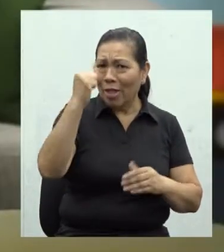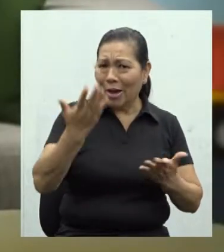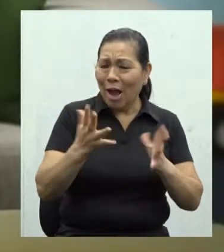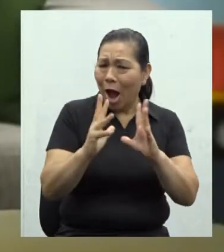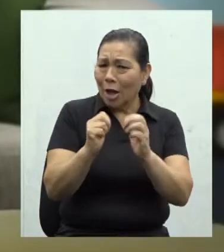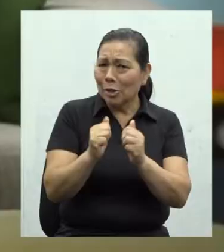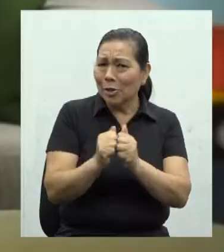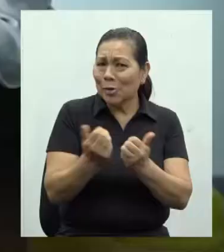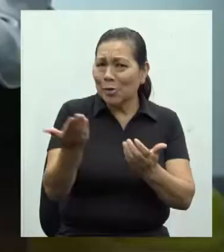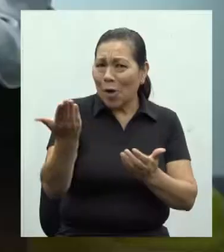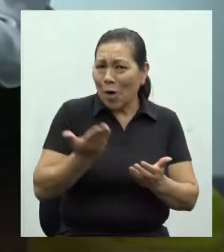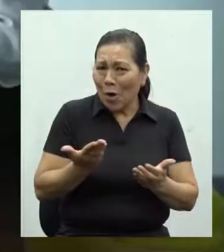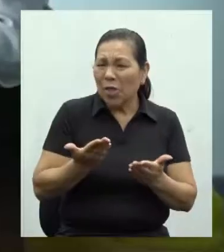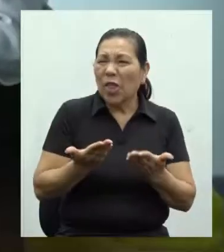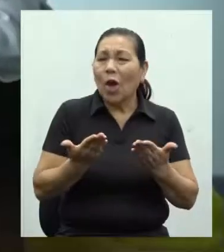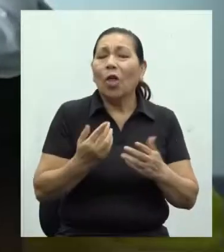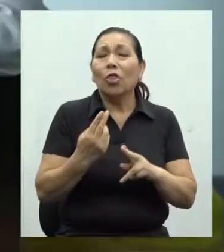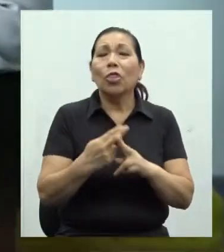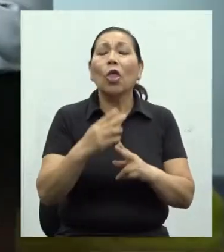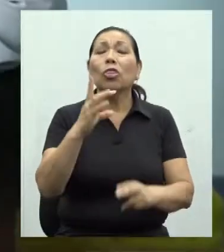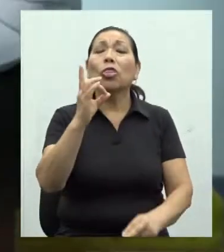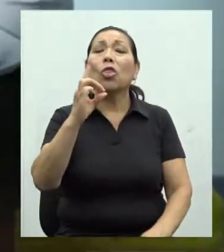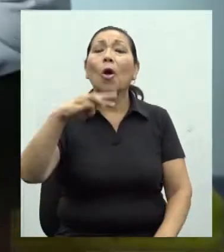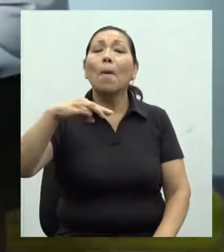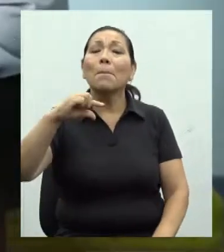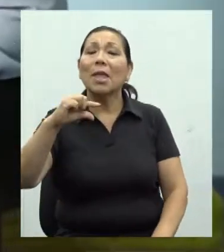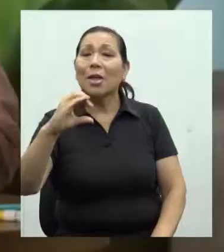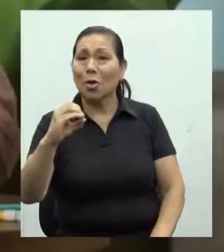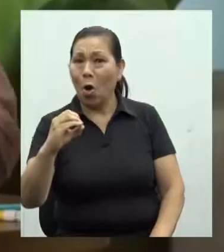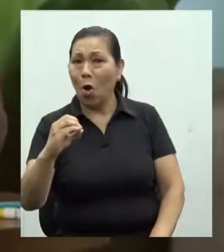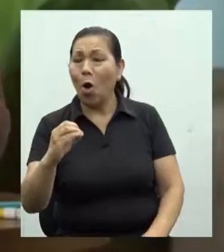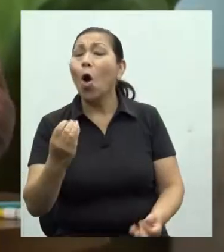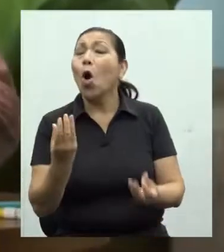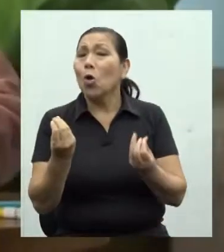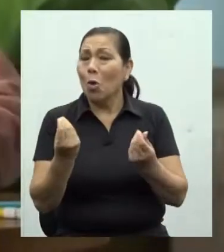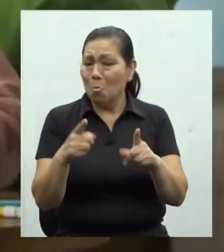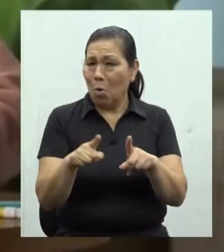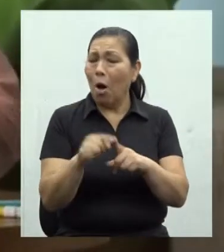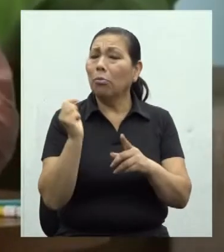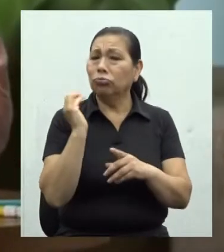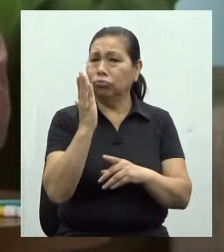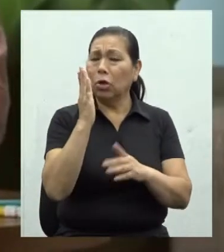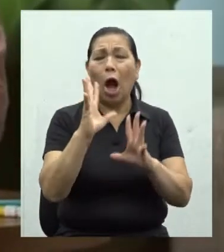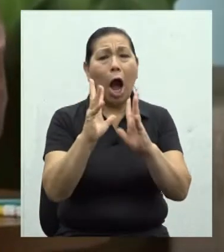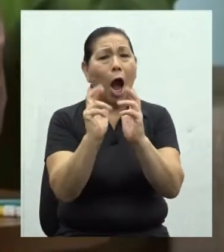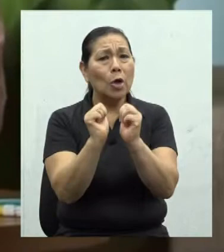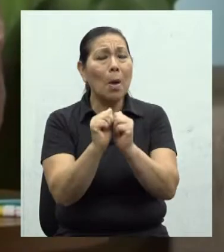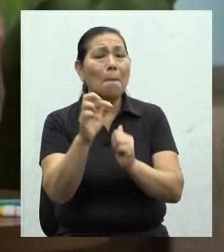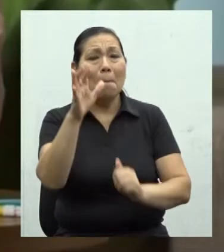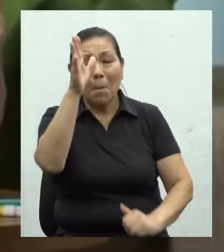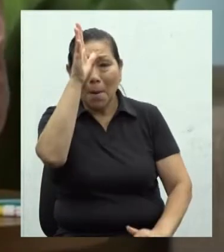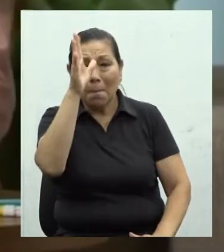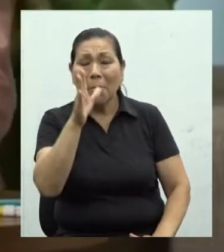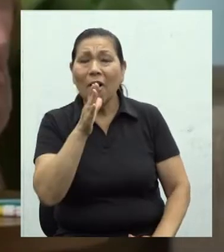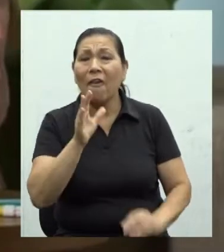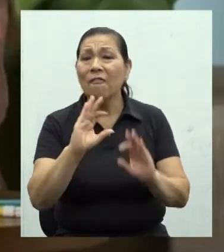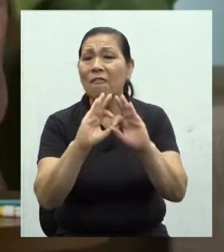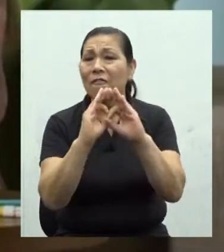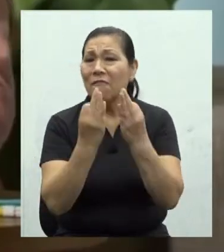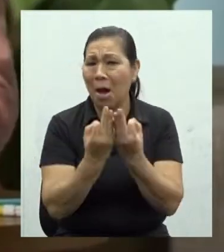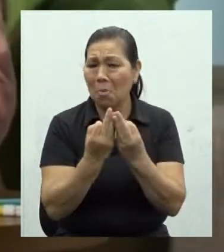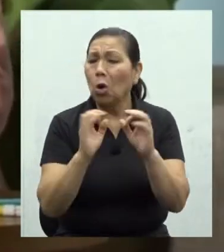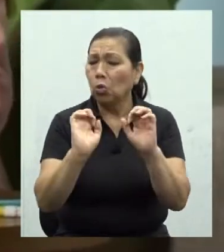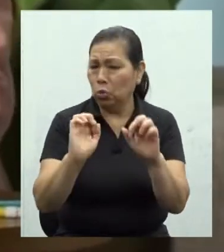y petición de don Domingo Peralta Tapara. Asimismo, ordenó a la Asociación de Padres de Familia